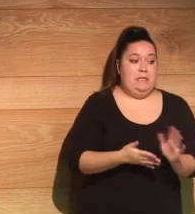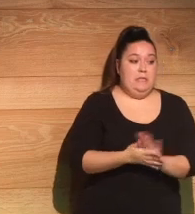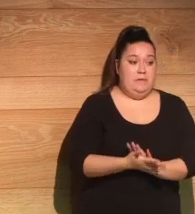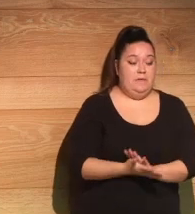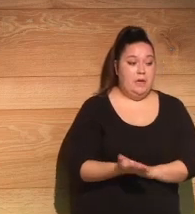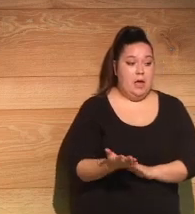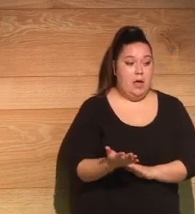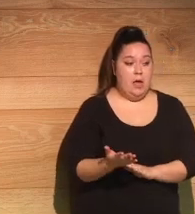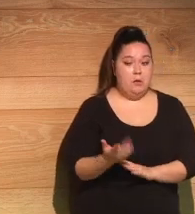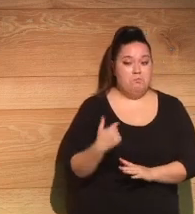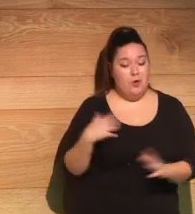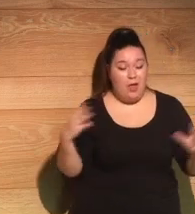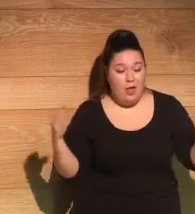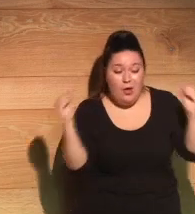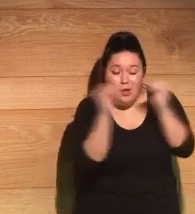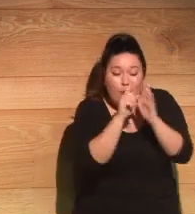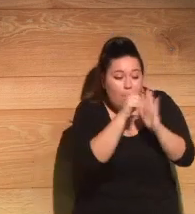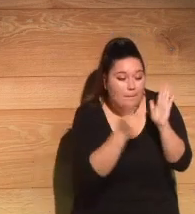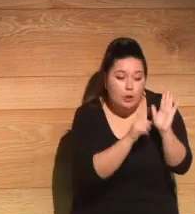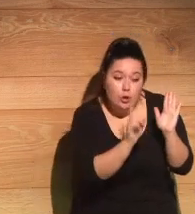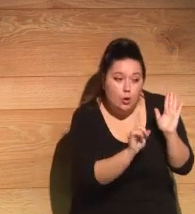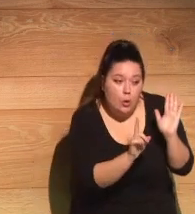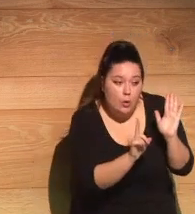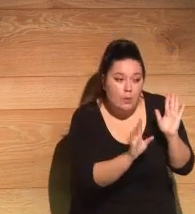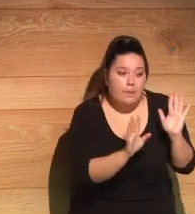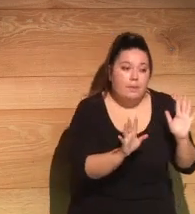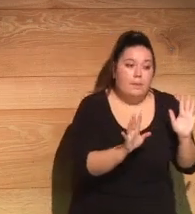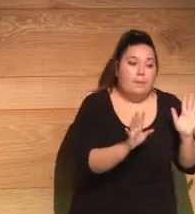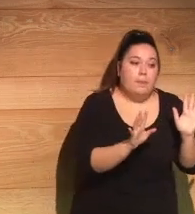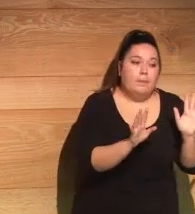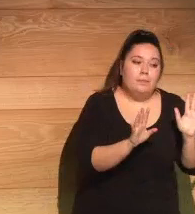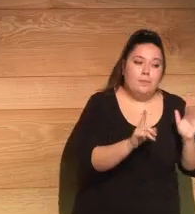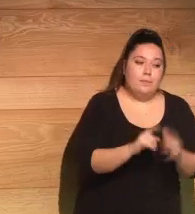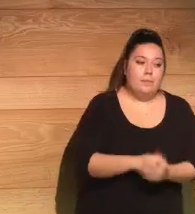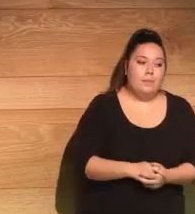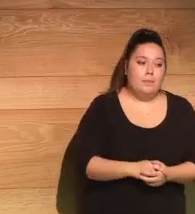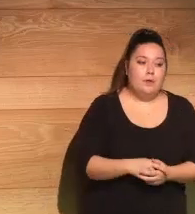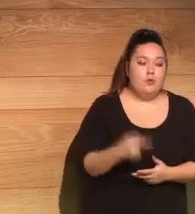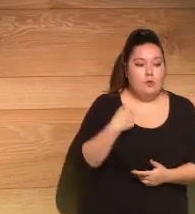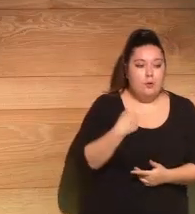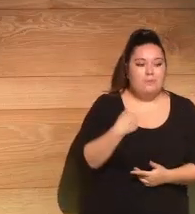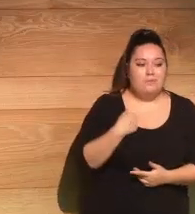esté completamente de acuerdo contigo, de que realmente me ha parecido, por ejemplo, muy